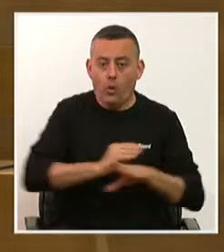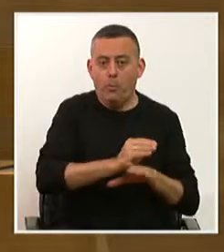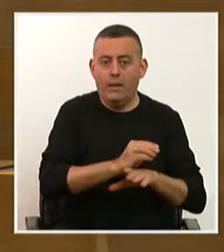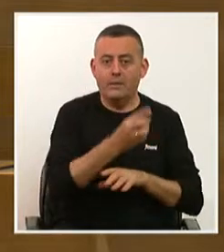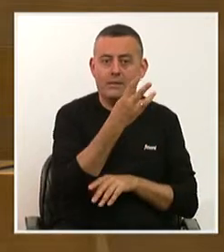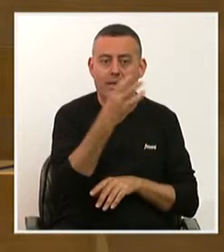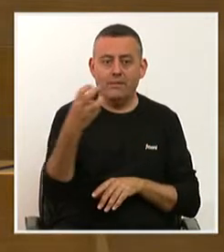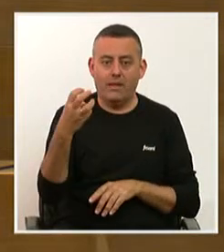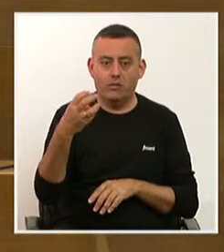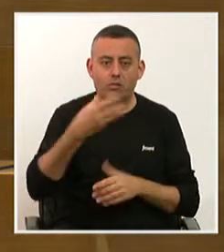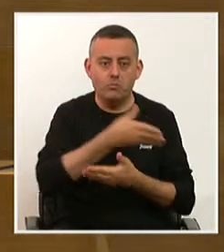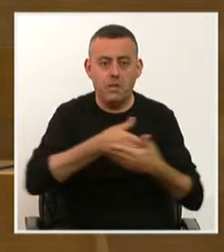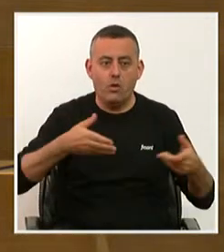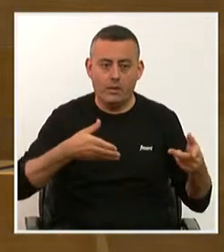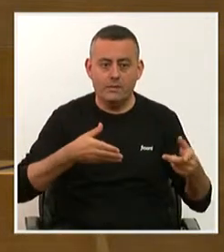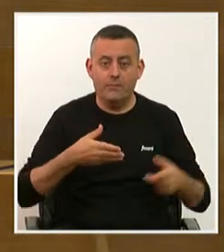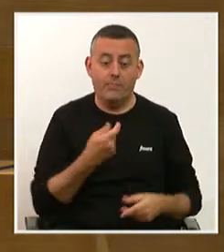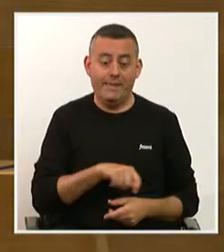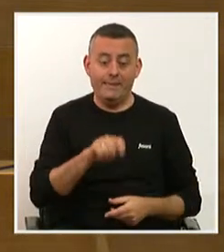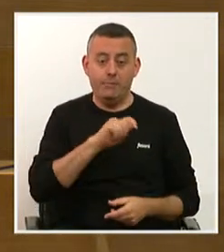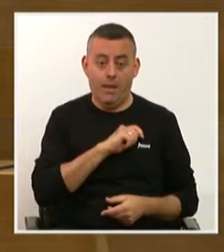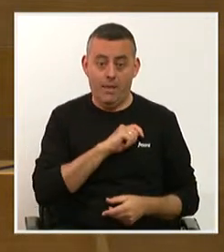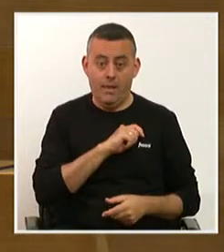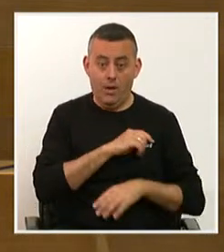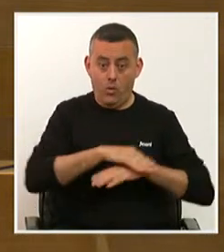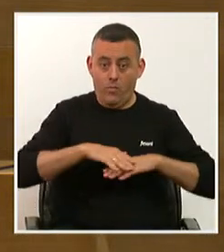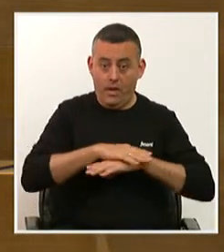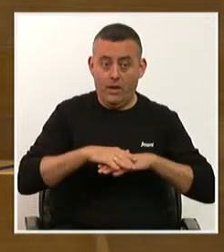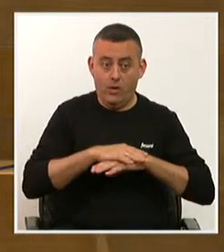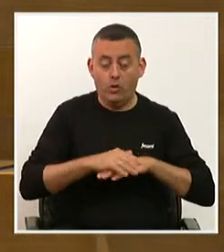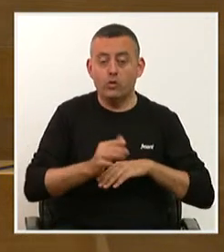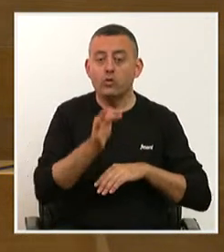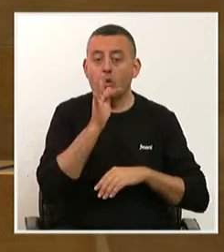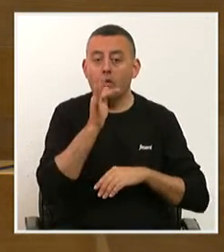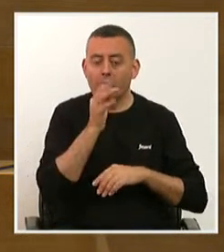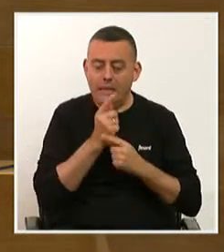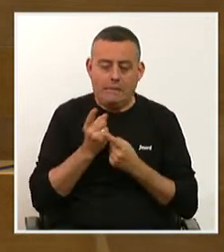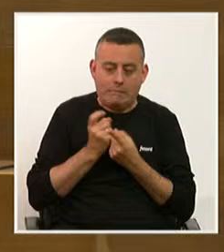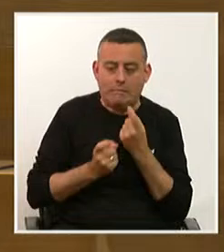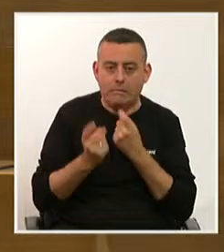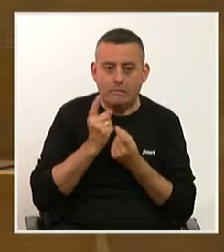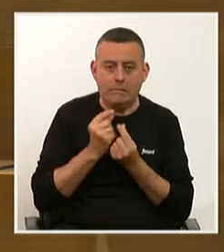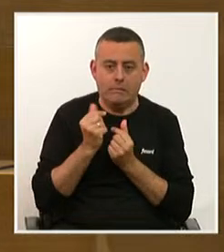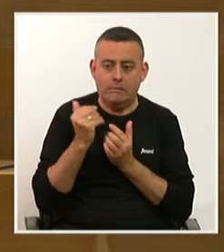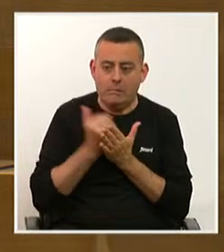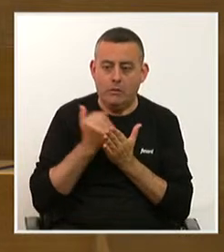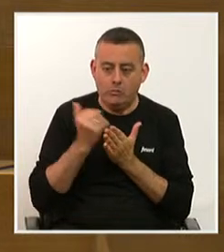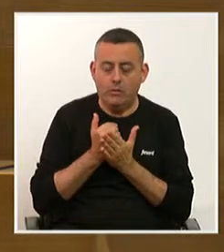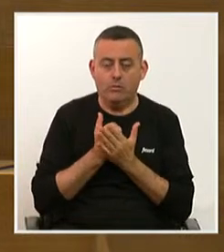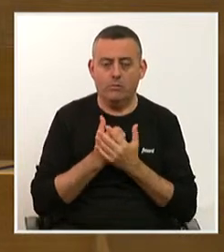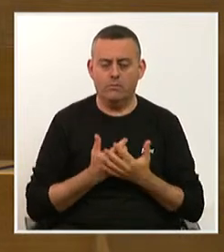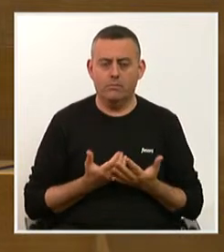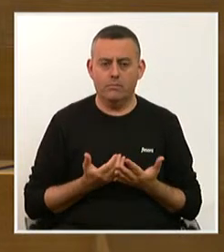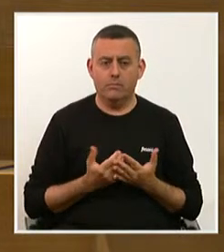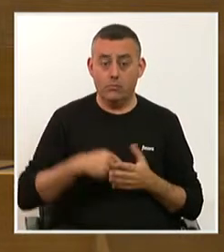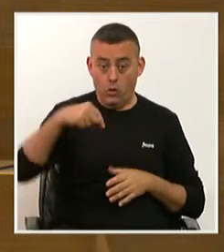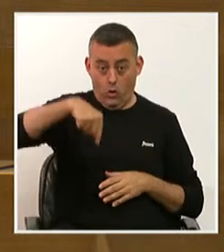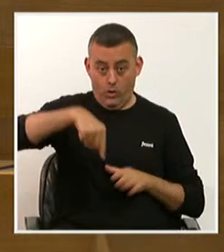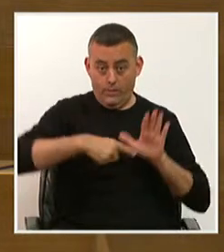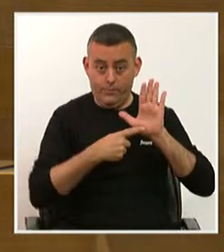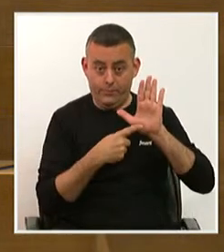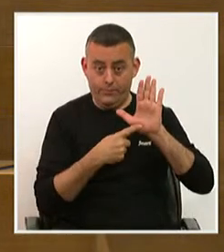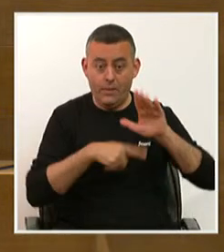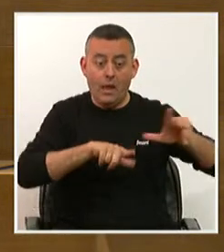aquí el gobierno de España toda ya está regatees céntimos esto es de hoy de hoy el azulejo